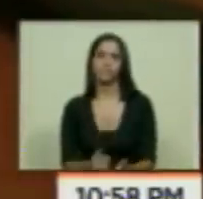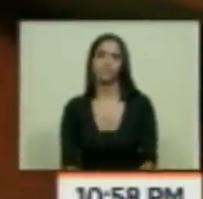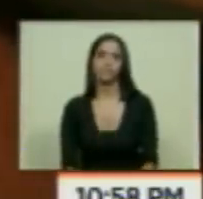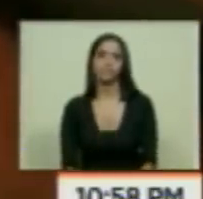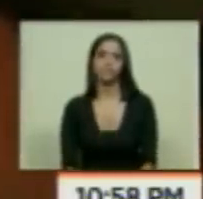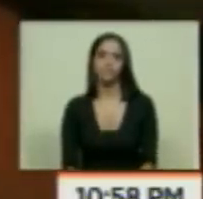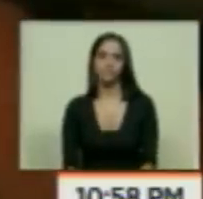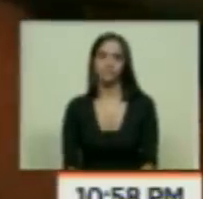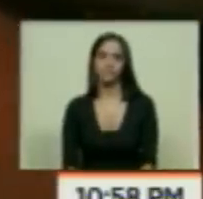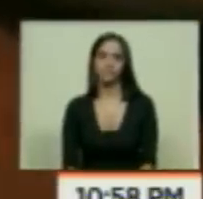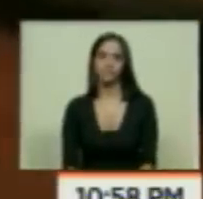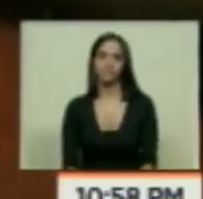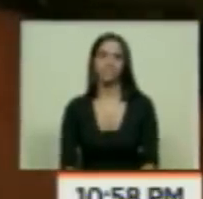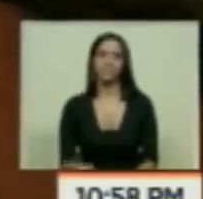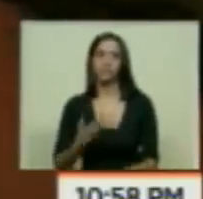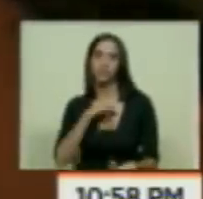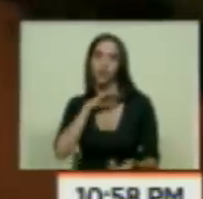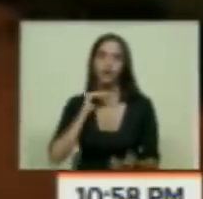me muero como